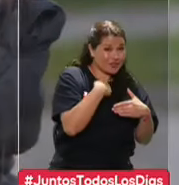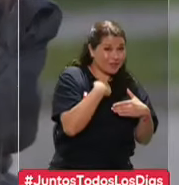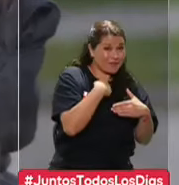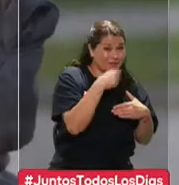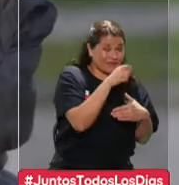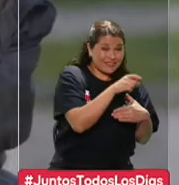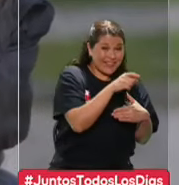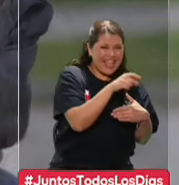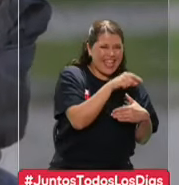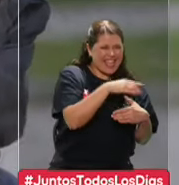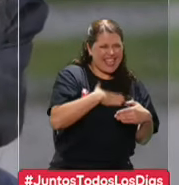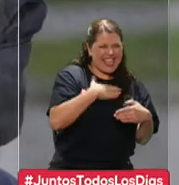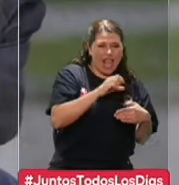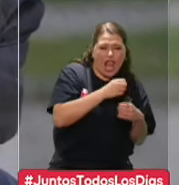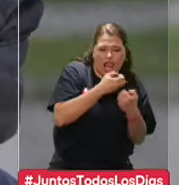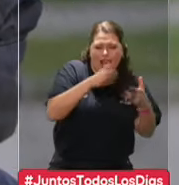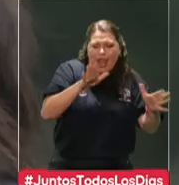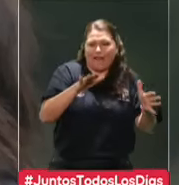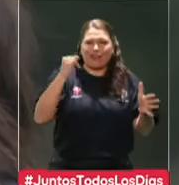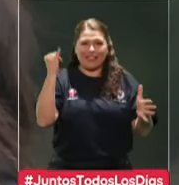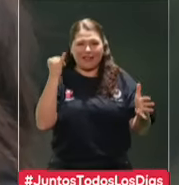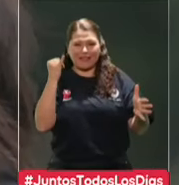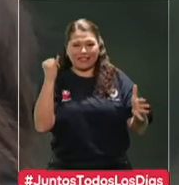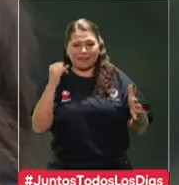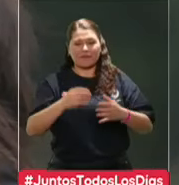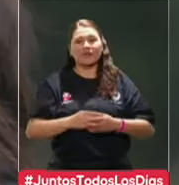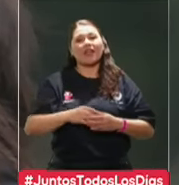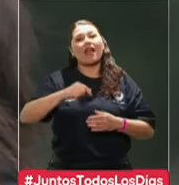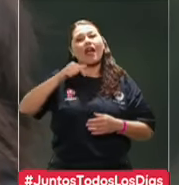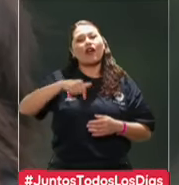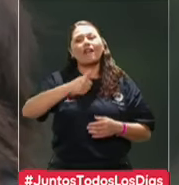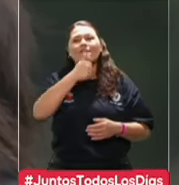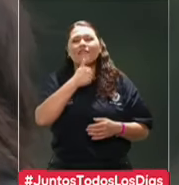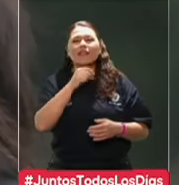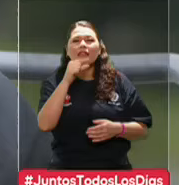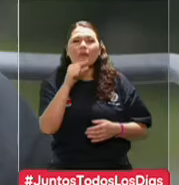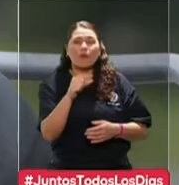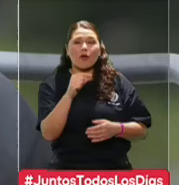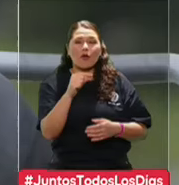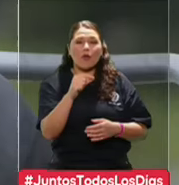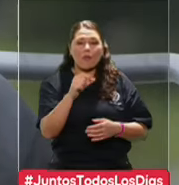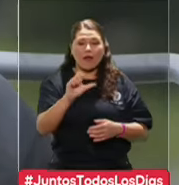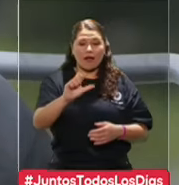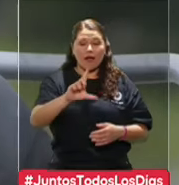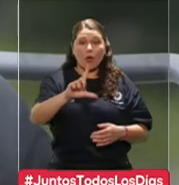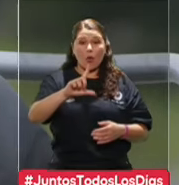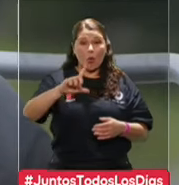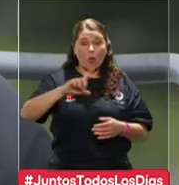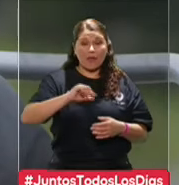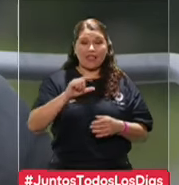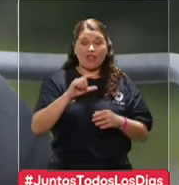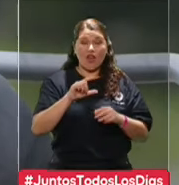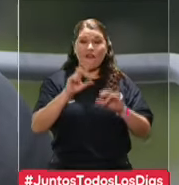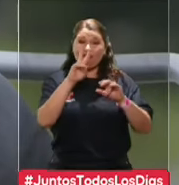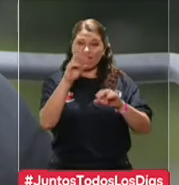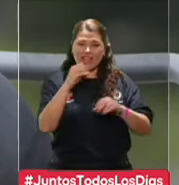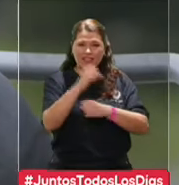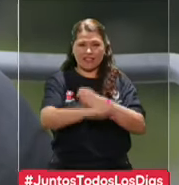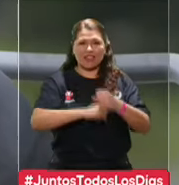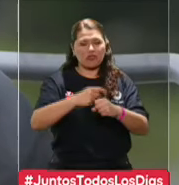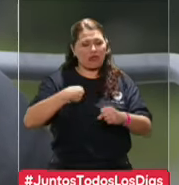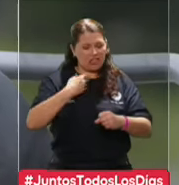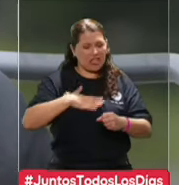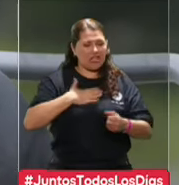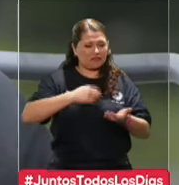independiente. Ahora, a días de cumplir los 20 años, quiero escribir una carta para mi yo de 10 años más, cuando tenga 30